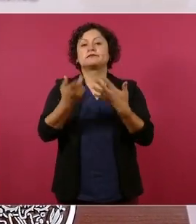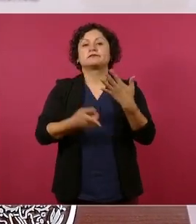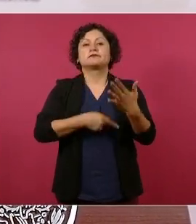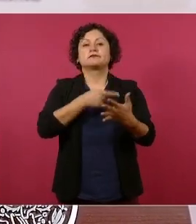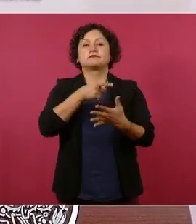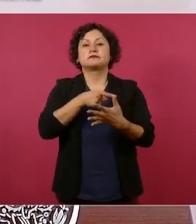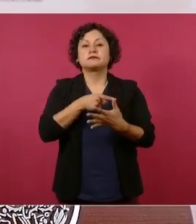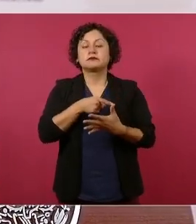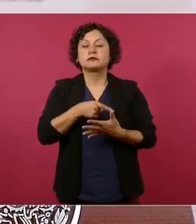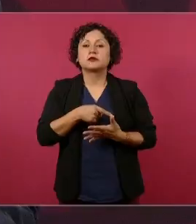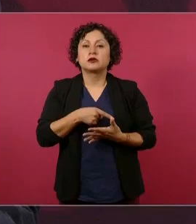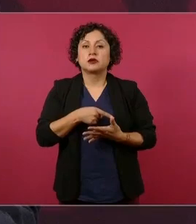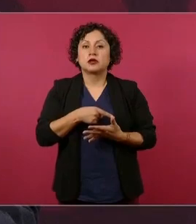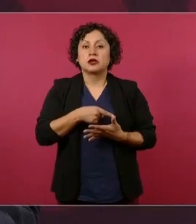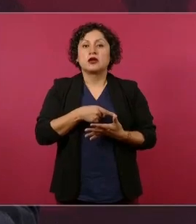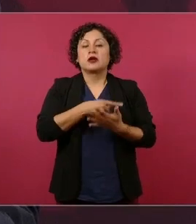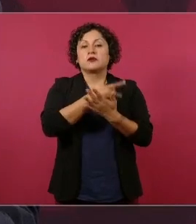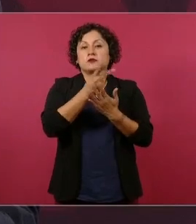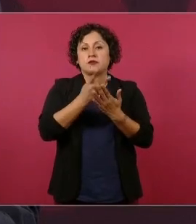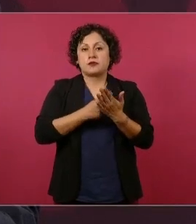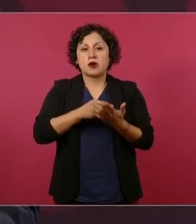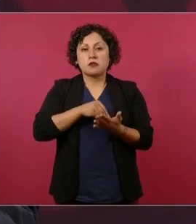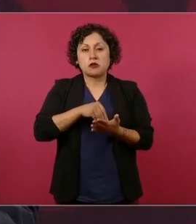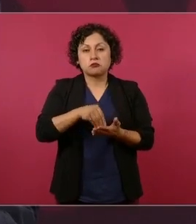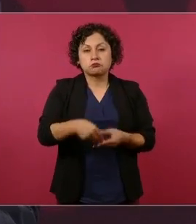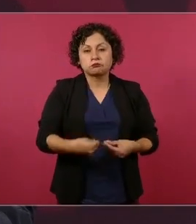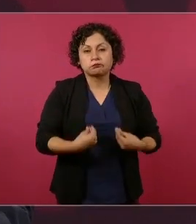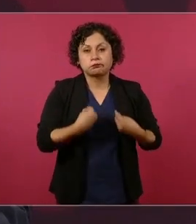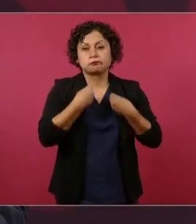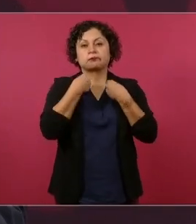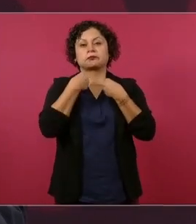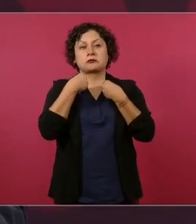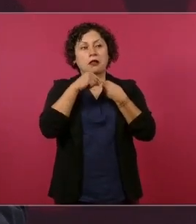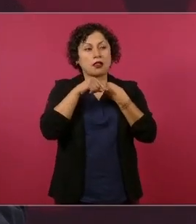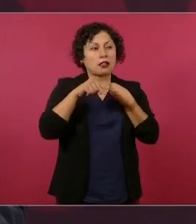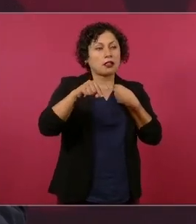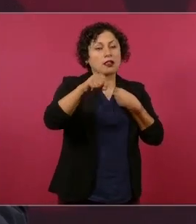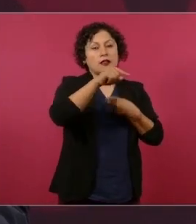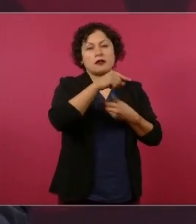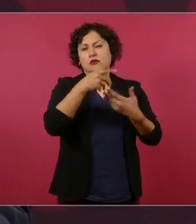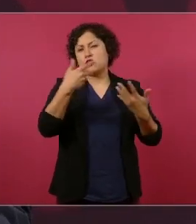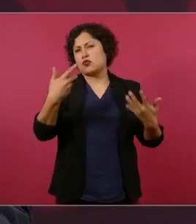evaluar el programa Sembrando Vida, o sea, tenemos,